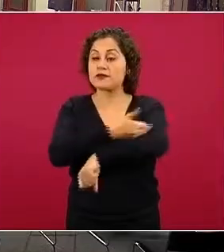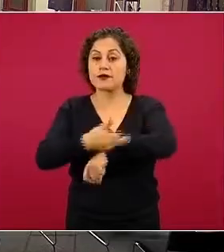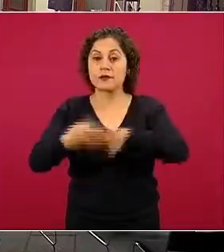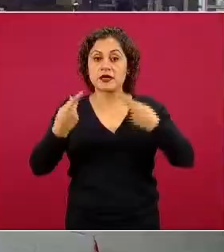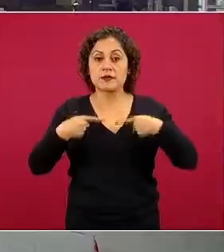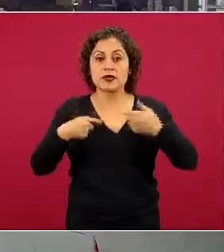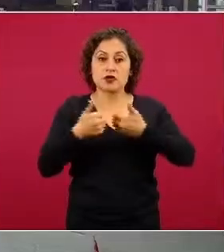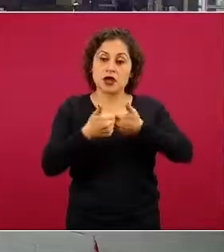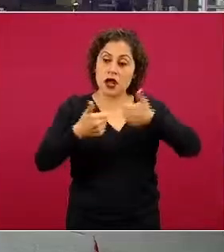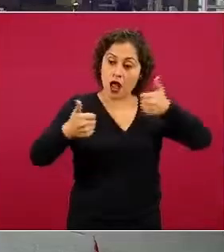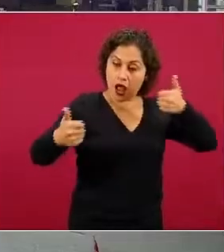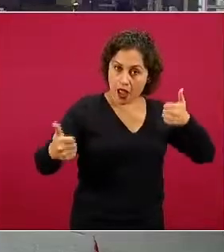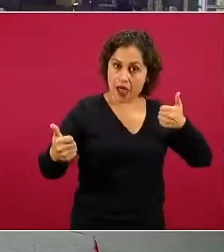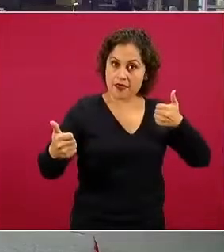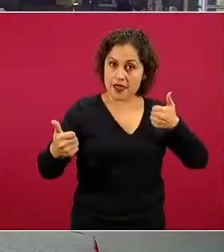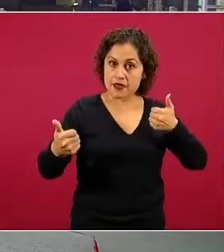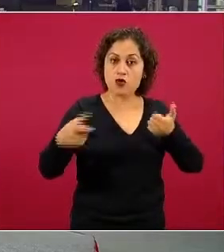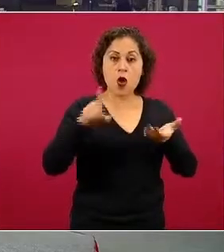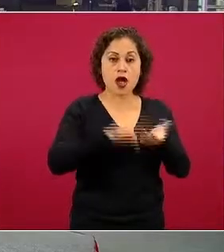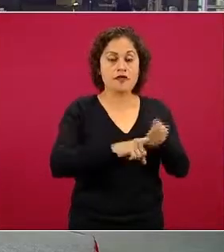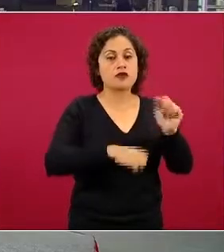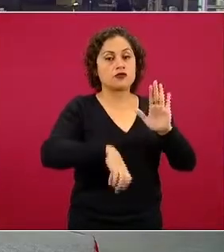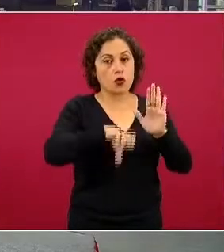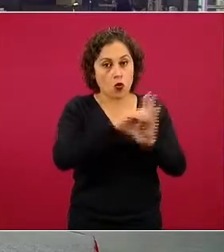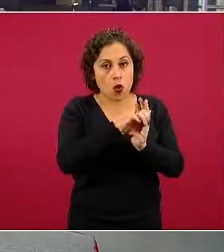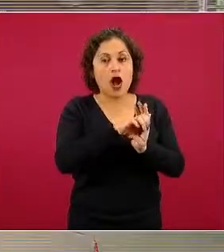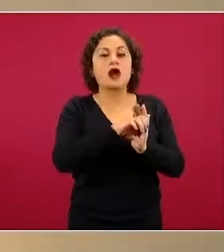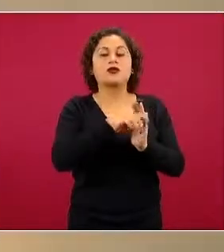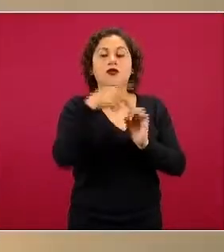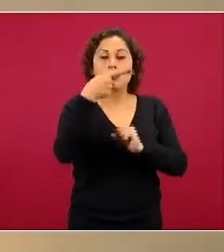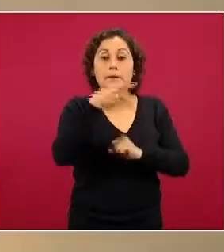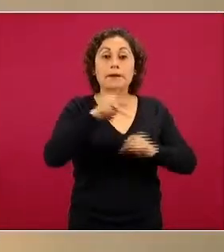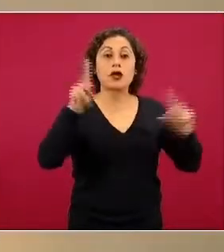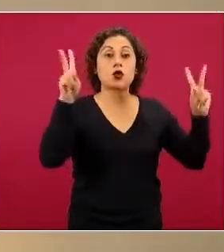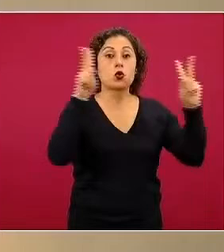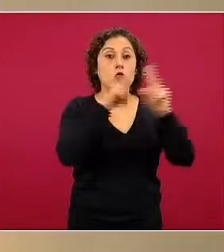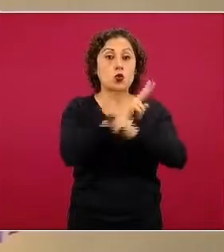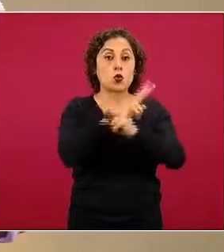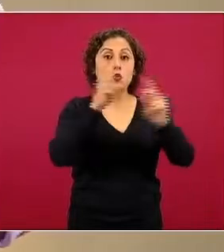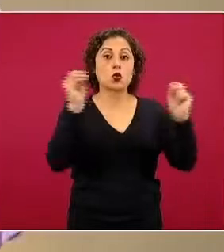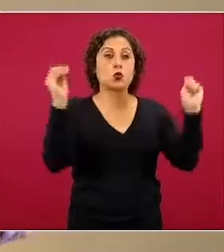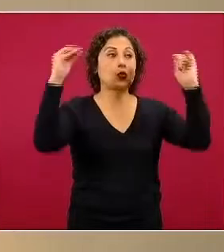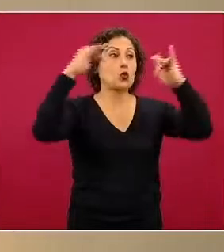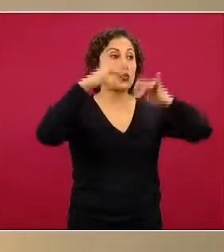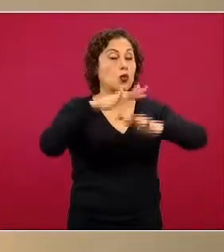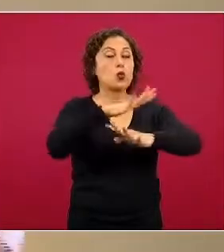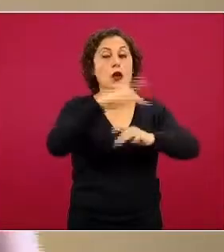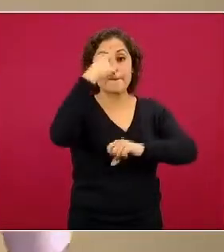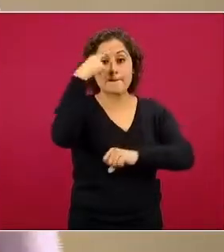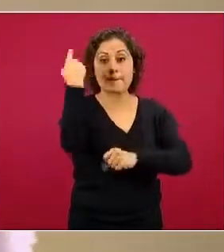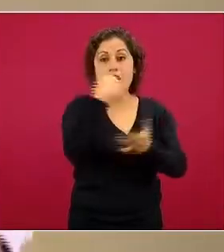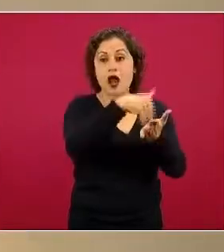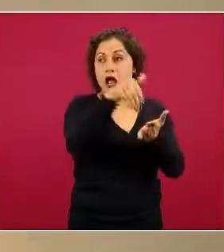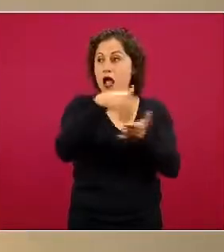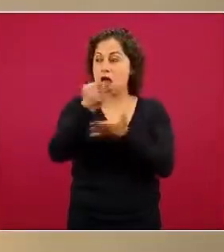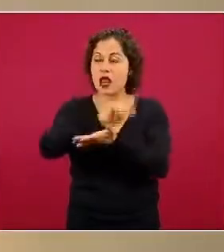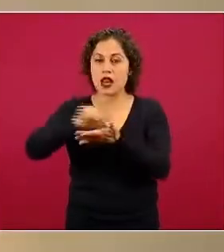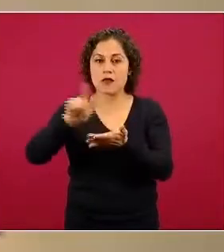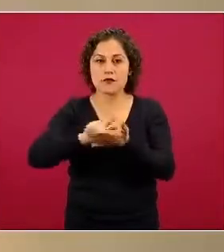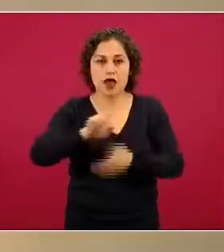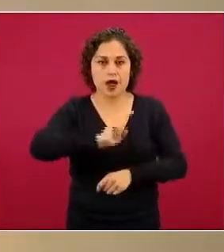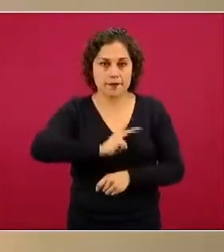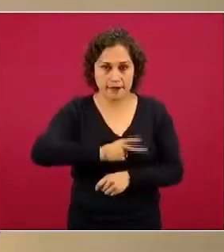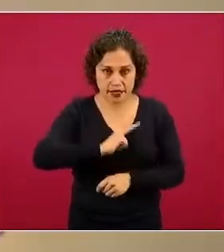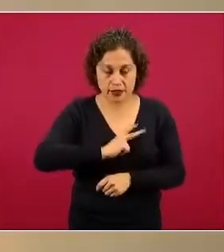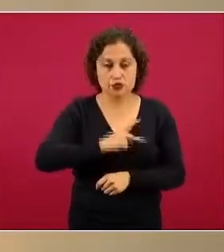ventilaba constantemente para evitar que se mantenga el virus en esa habitación, pero